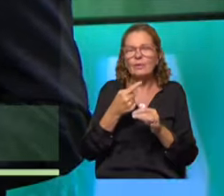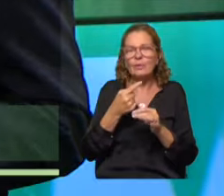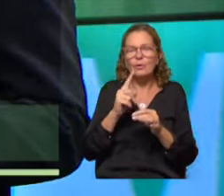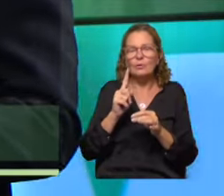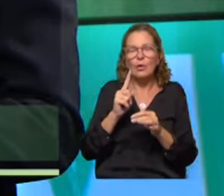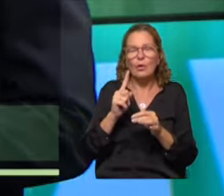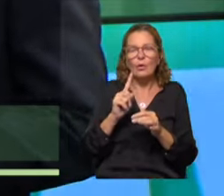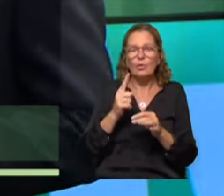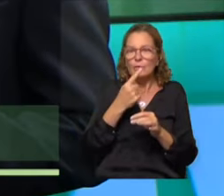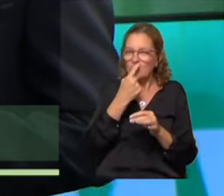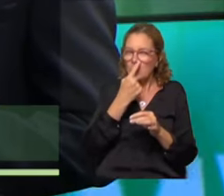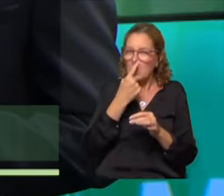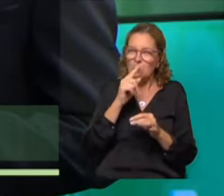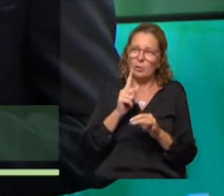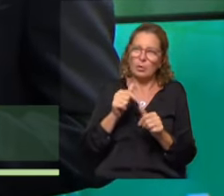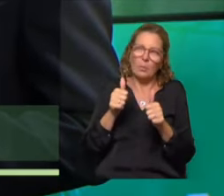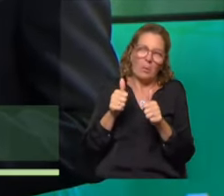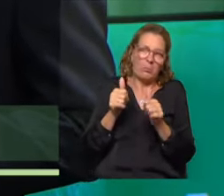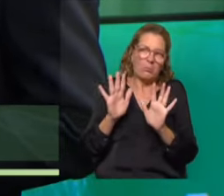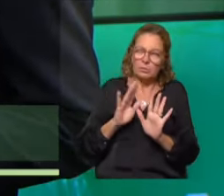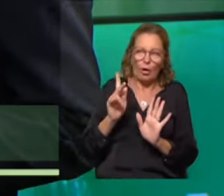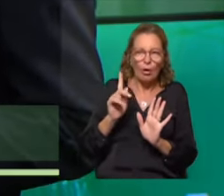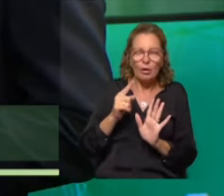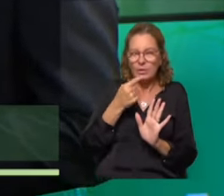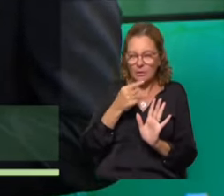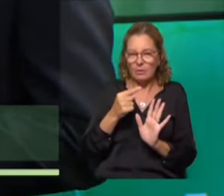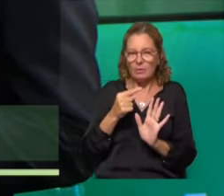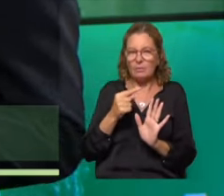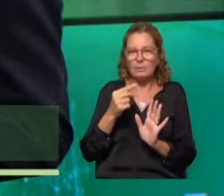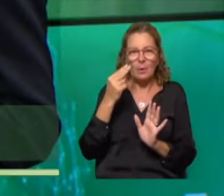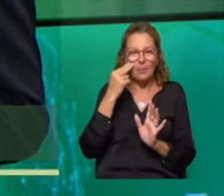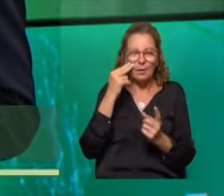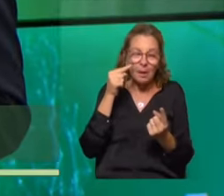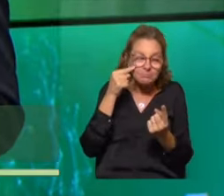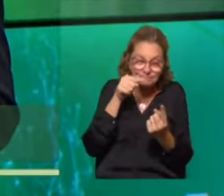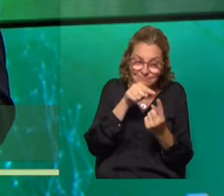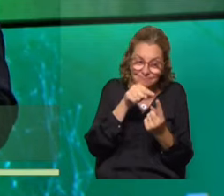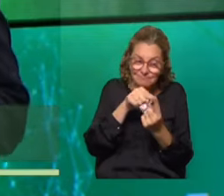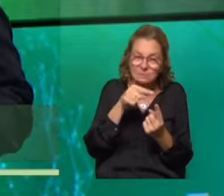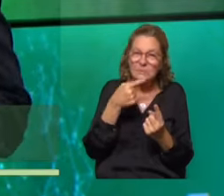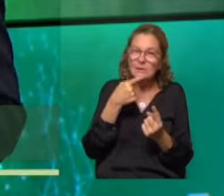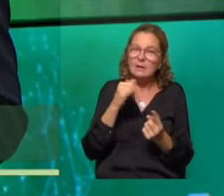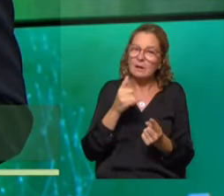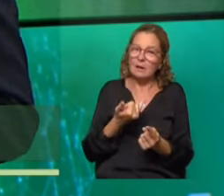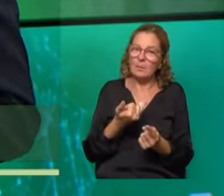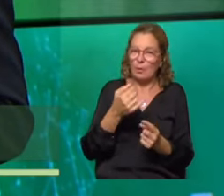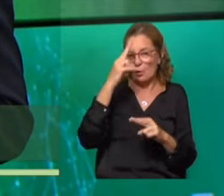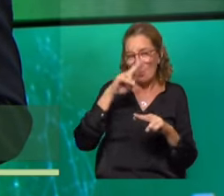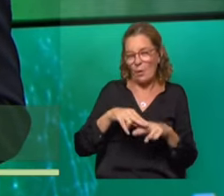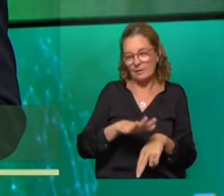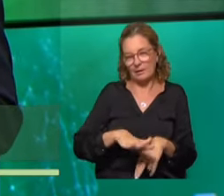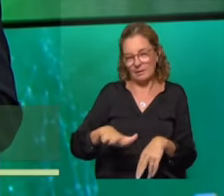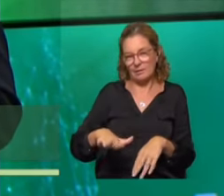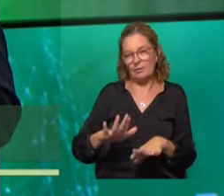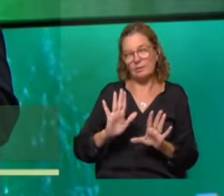estoy conforme, pero está bueno. Claro que tampoco puso la lupa sobre problemas que han sido muy visibles en las últimas semanas, siguiendo con tu ejemplo, las muertes de niños y